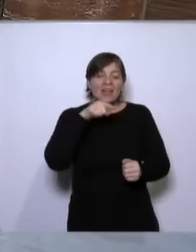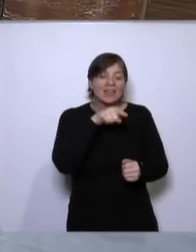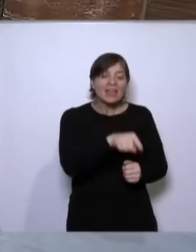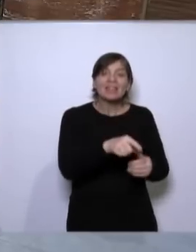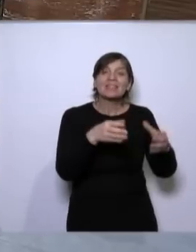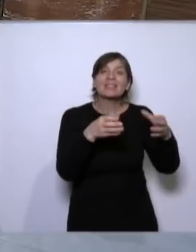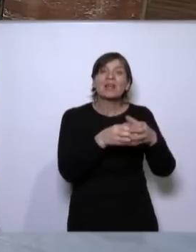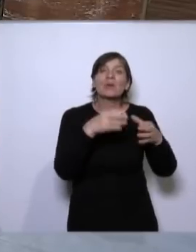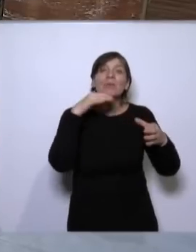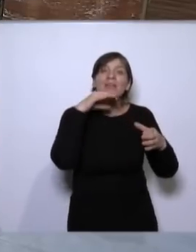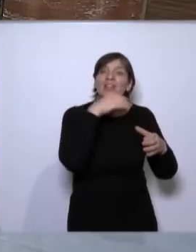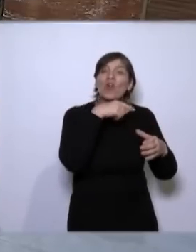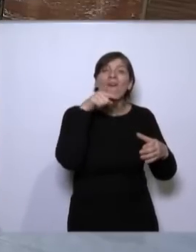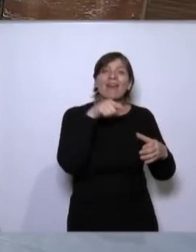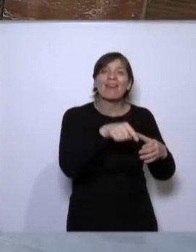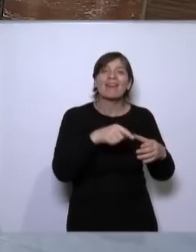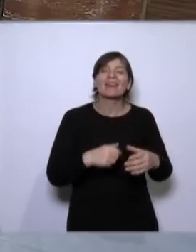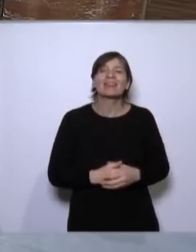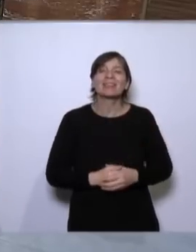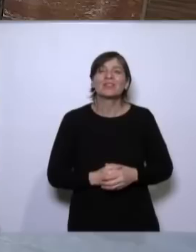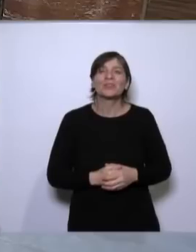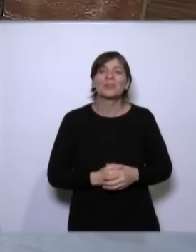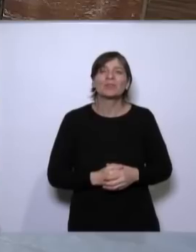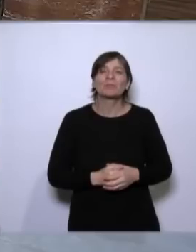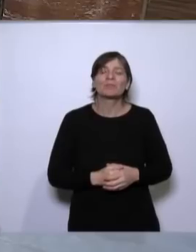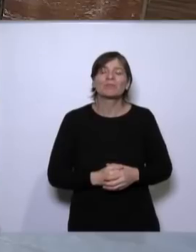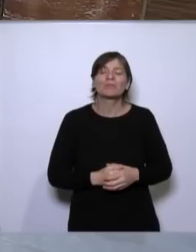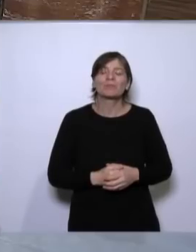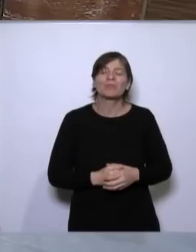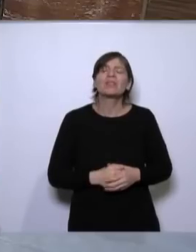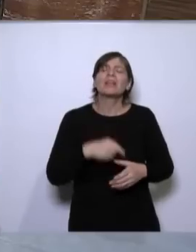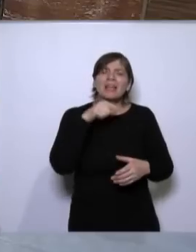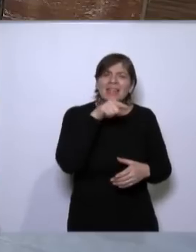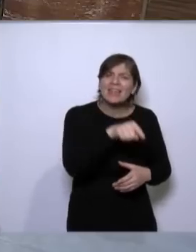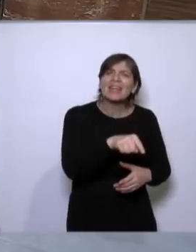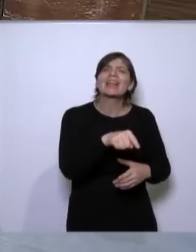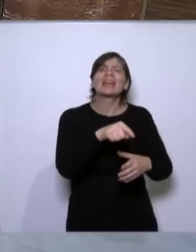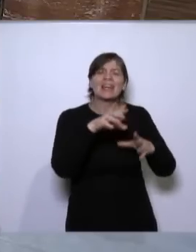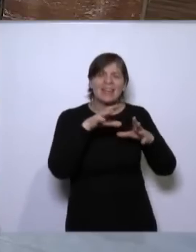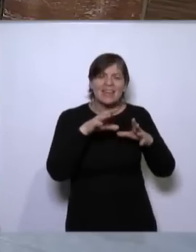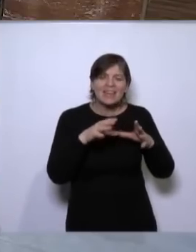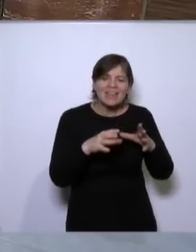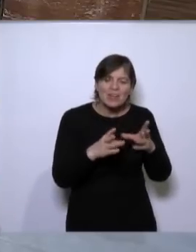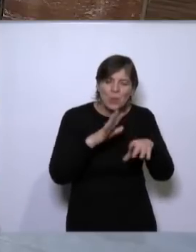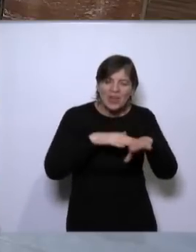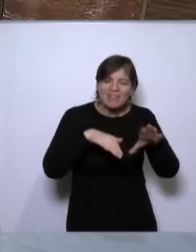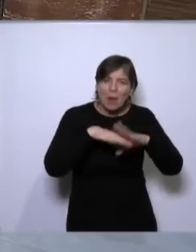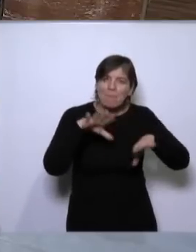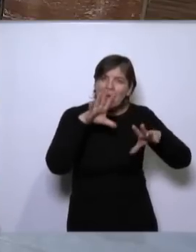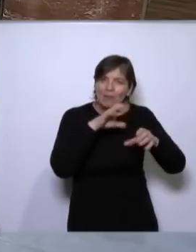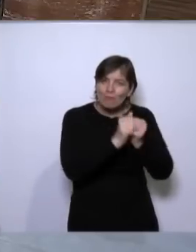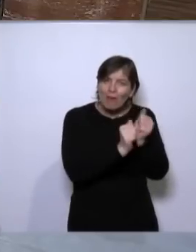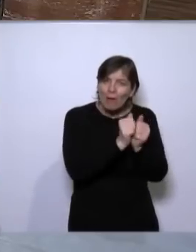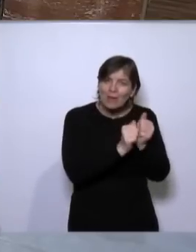trigal. Y este vino es que hizo nuestras